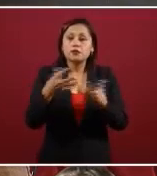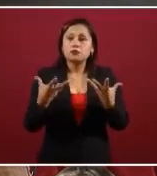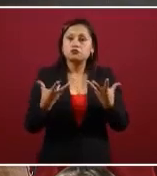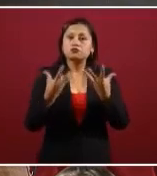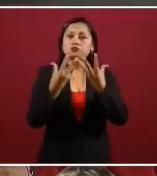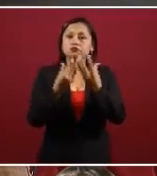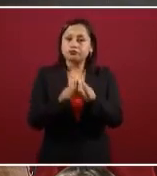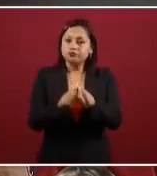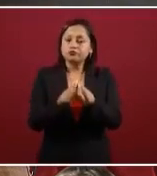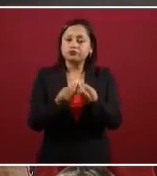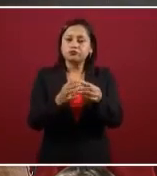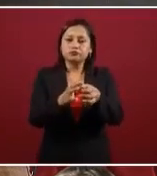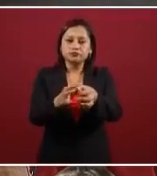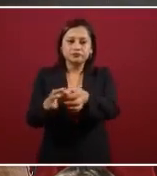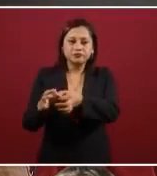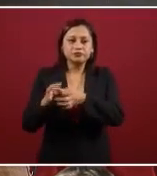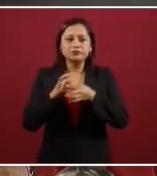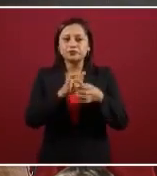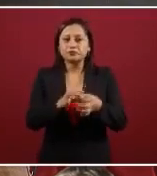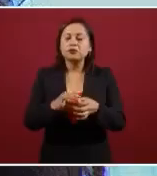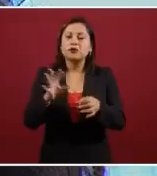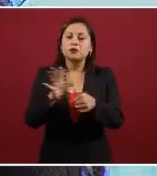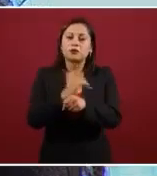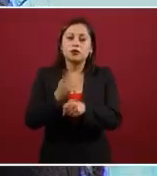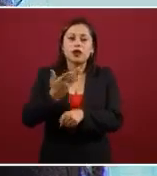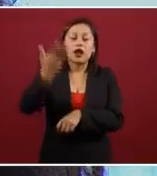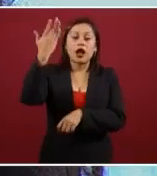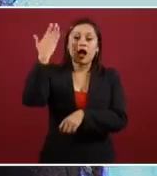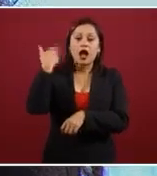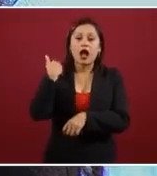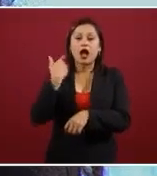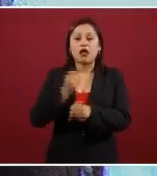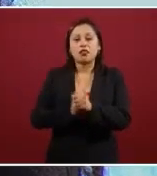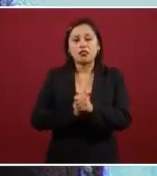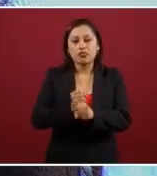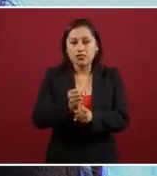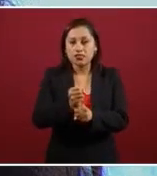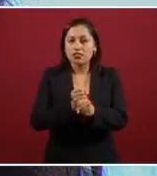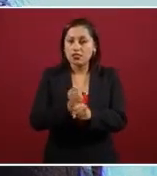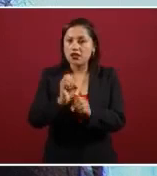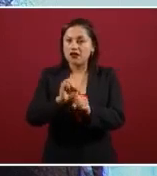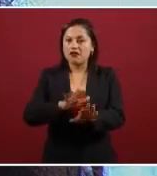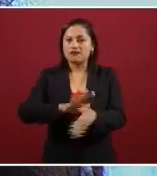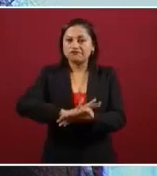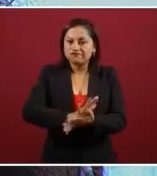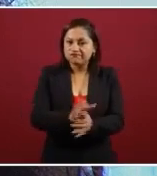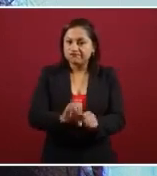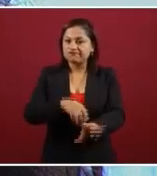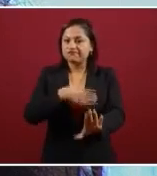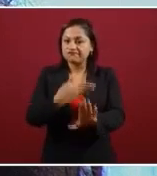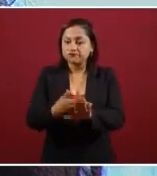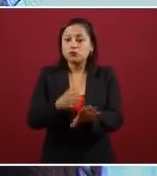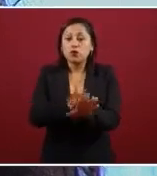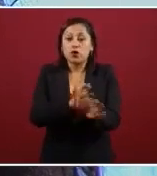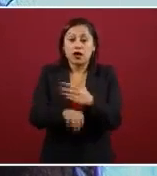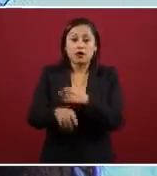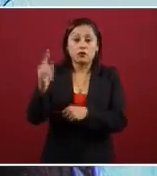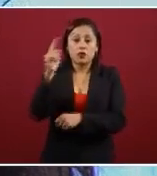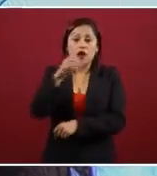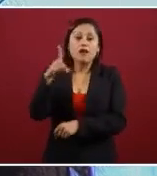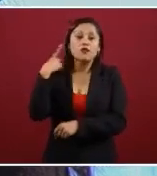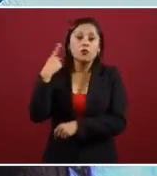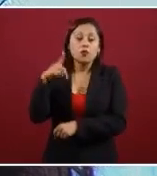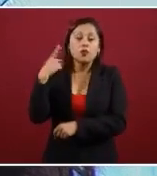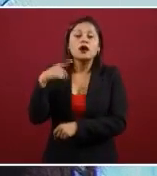violencia o por siembras ilícitas, es el caso de la zona de las Quebradas en Durango, la zona de Enervantes, volvemos